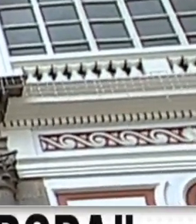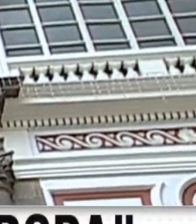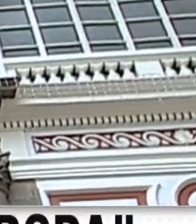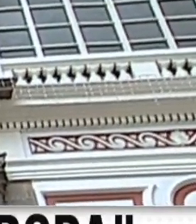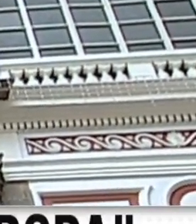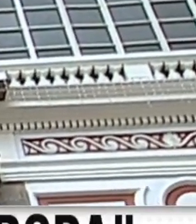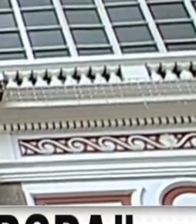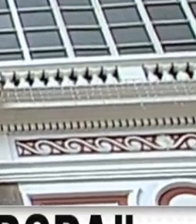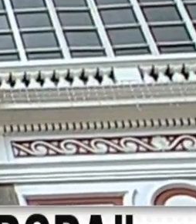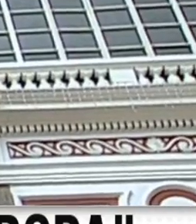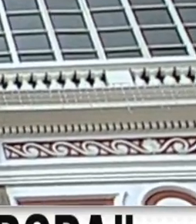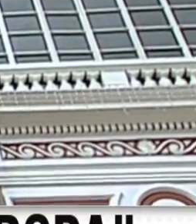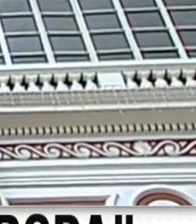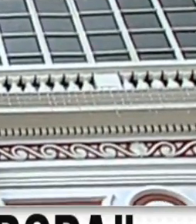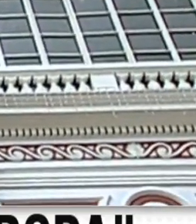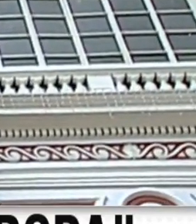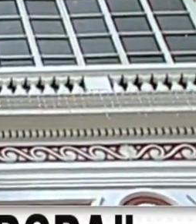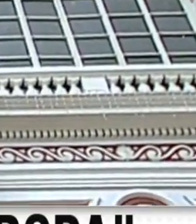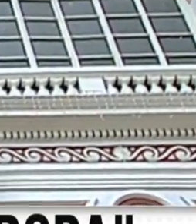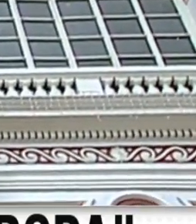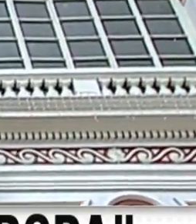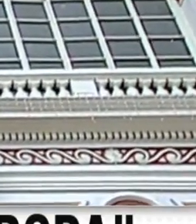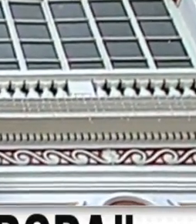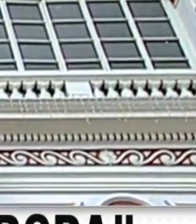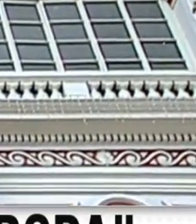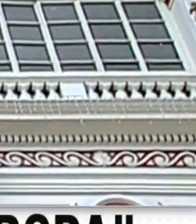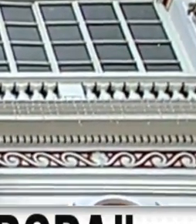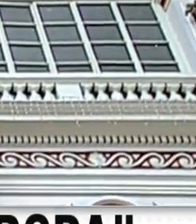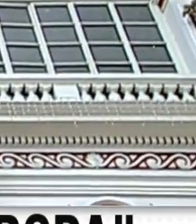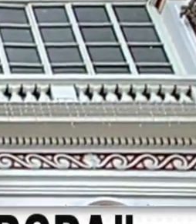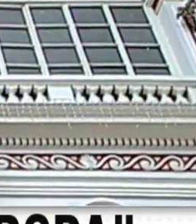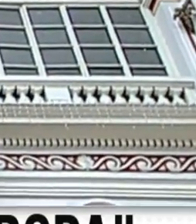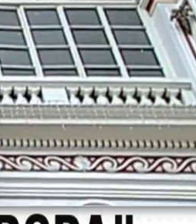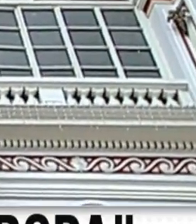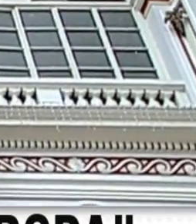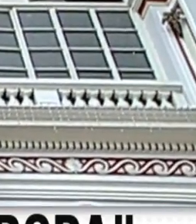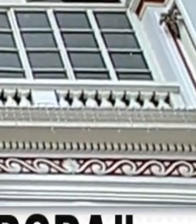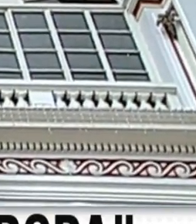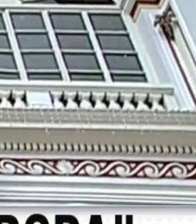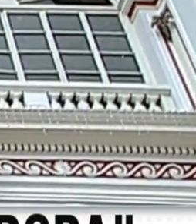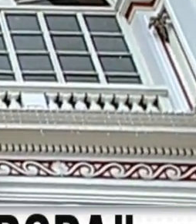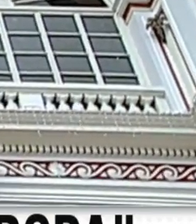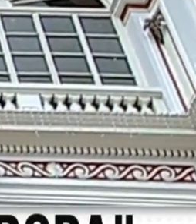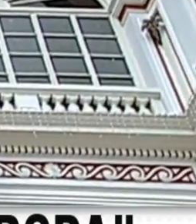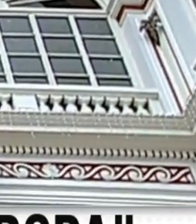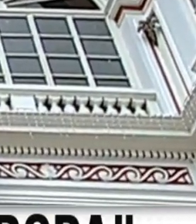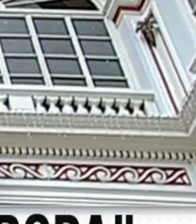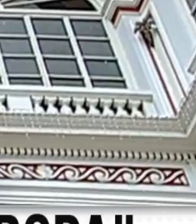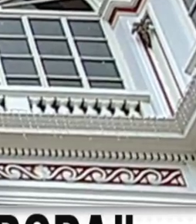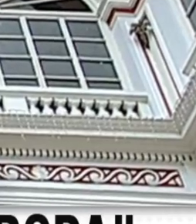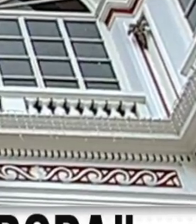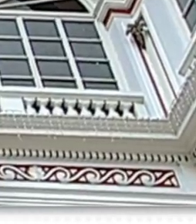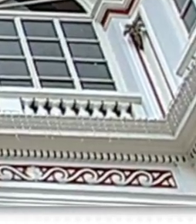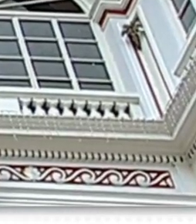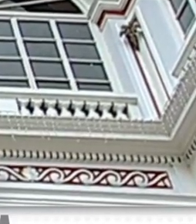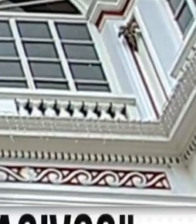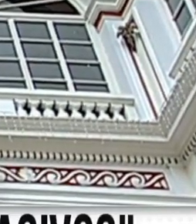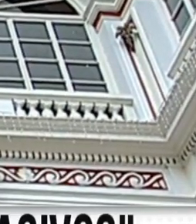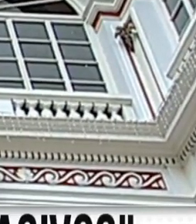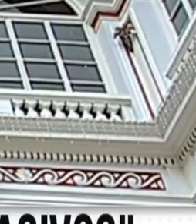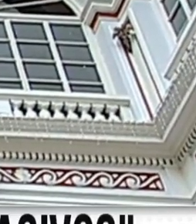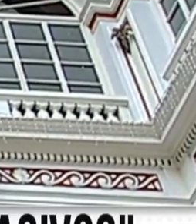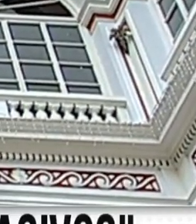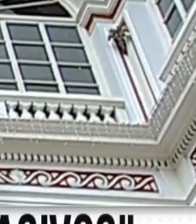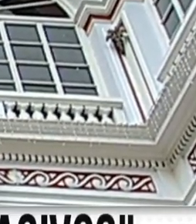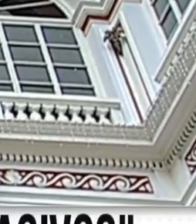sábado. También se ha dicho que todas las personas que ingresen por las fronteras hacia el país serán controladas en el tema de